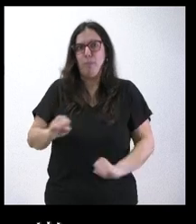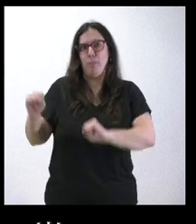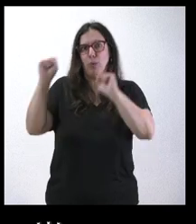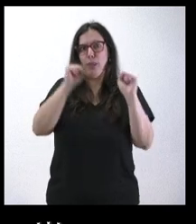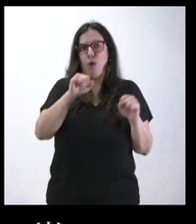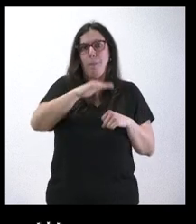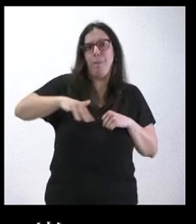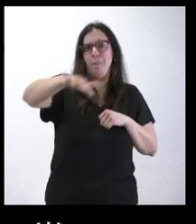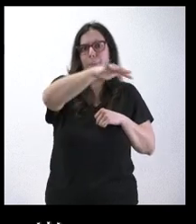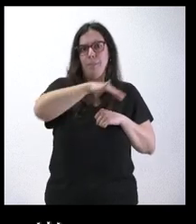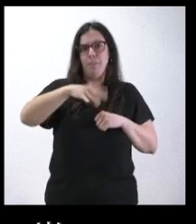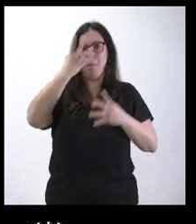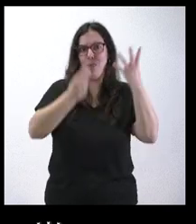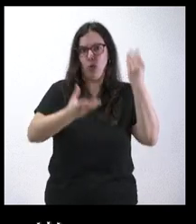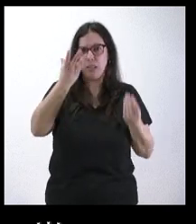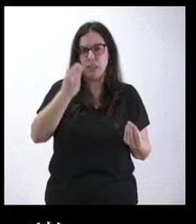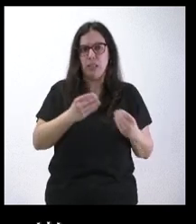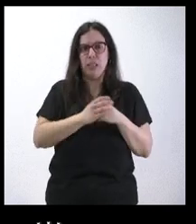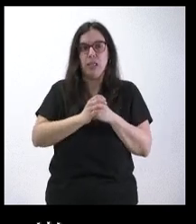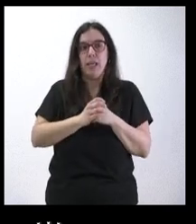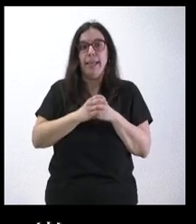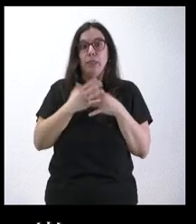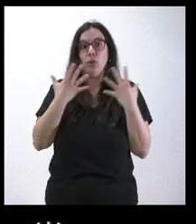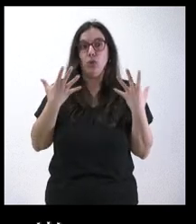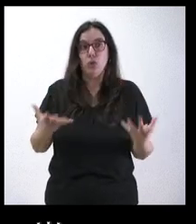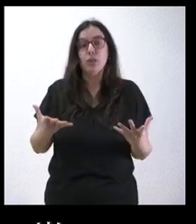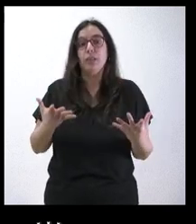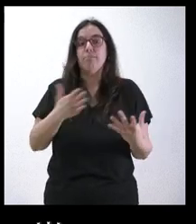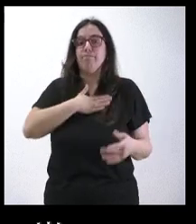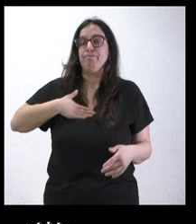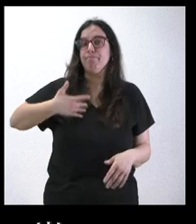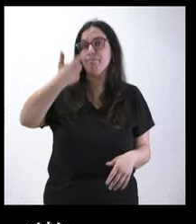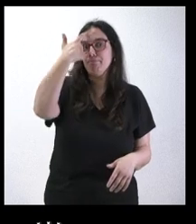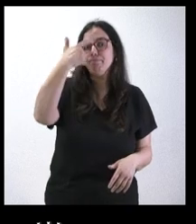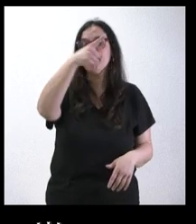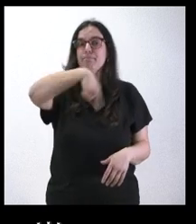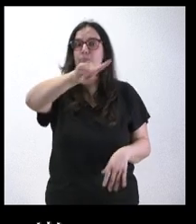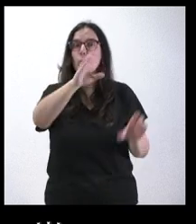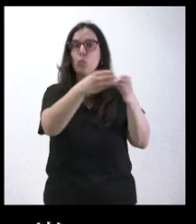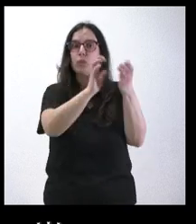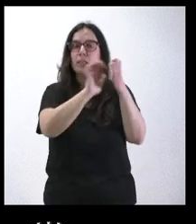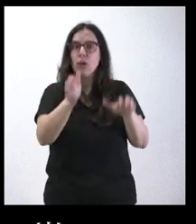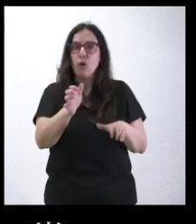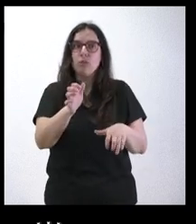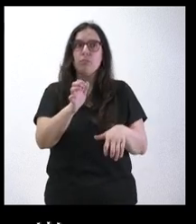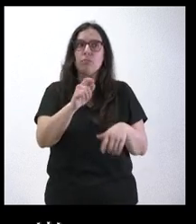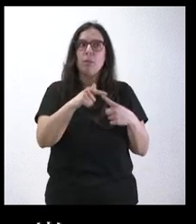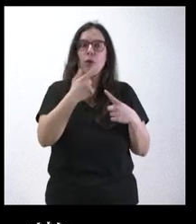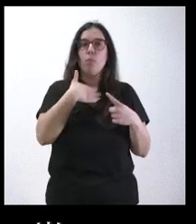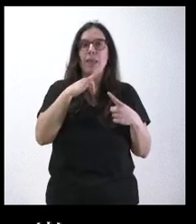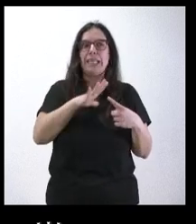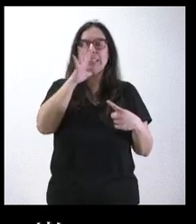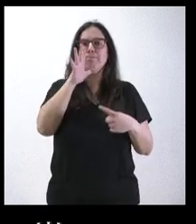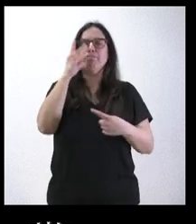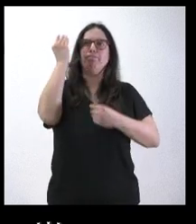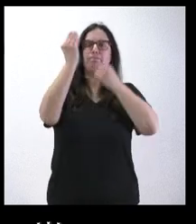Paraje al hilo de esto queríamos conocer si la junta de Castilla y león por un lado reconsiderar